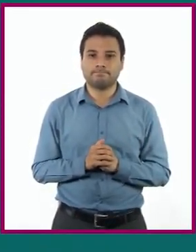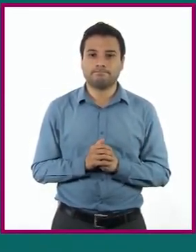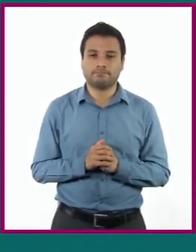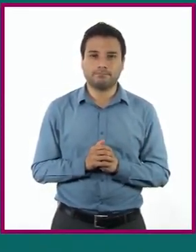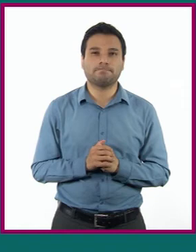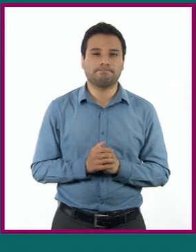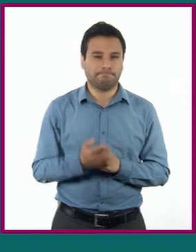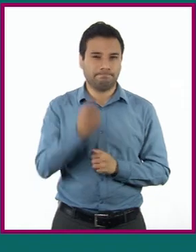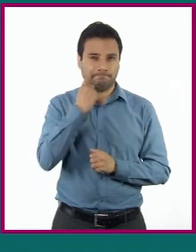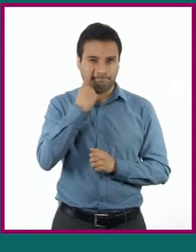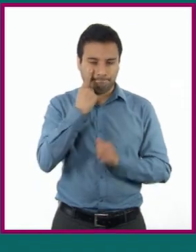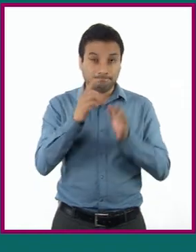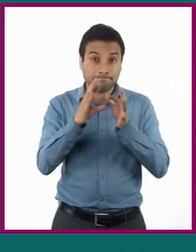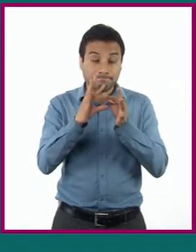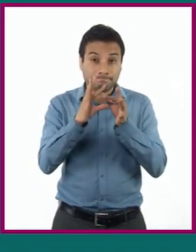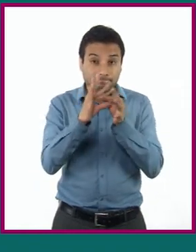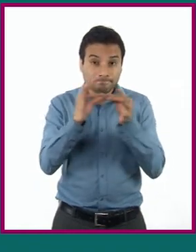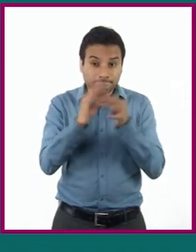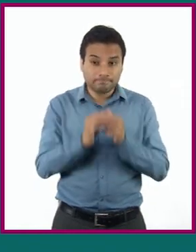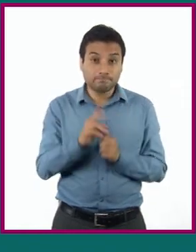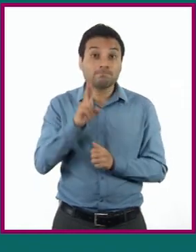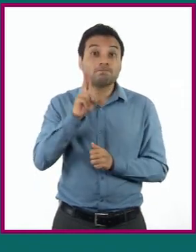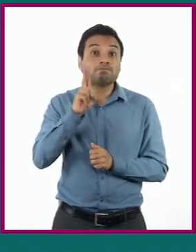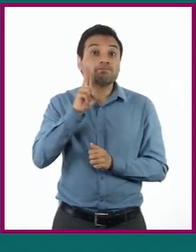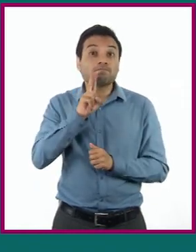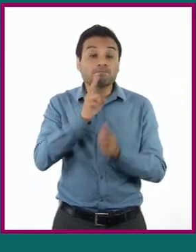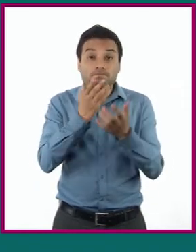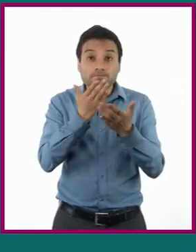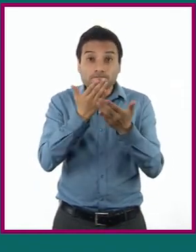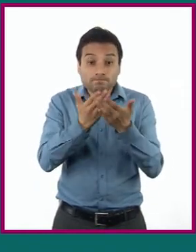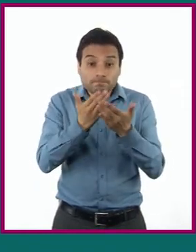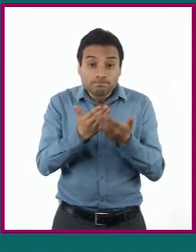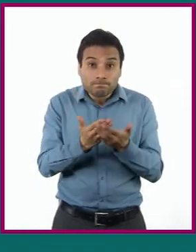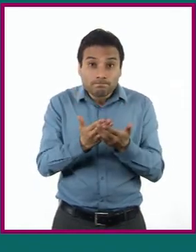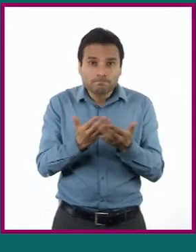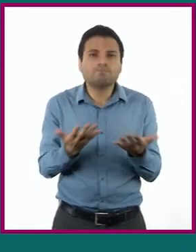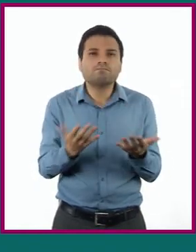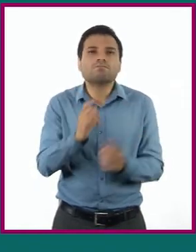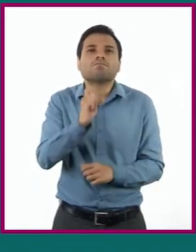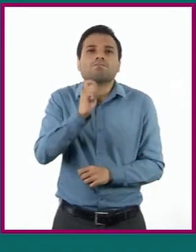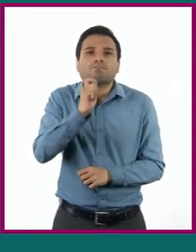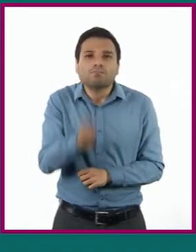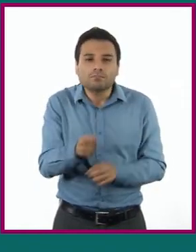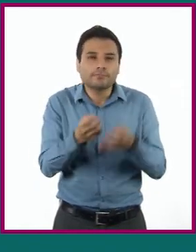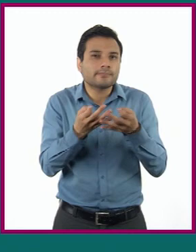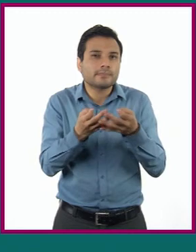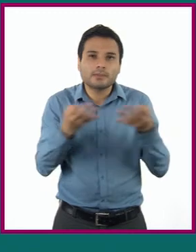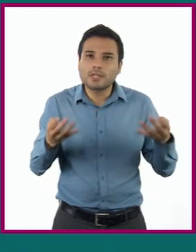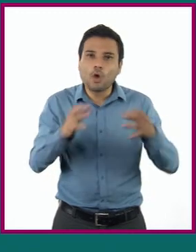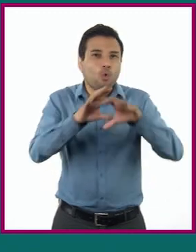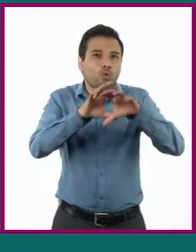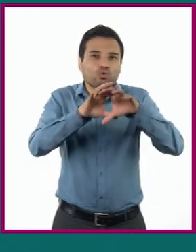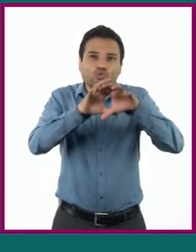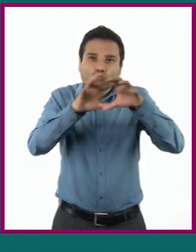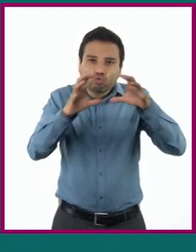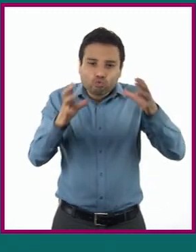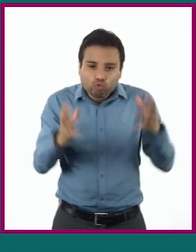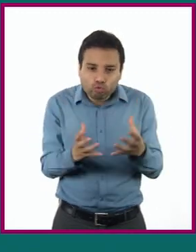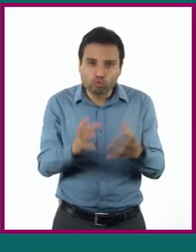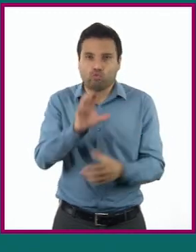conclusión diremos que todas las evidencias nos indican que la Tierra no es plana, sino semejante a una